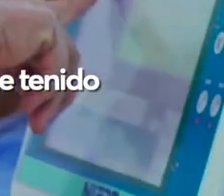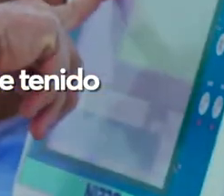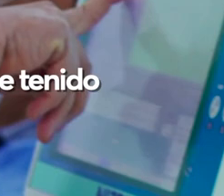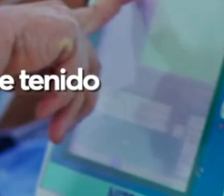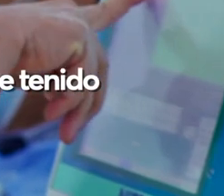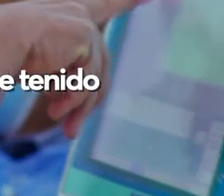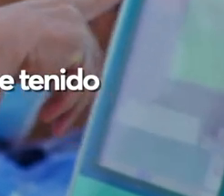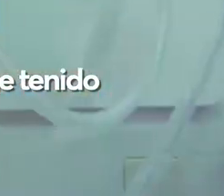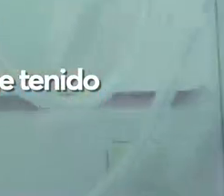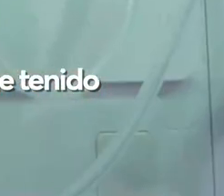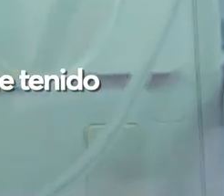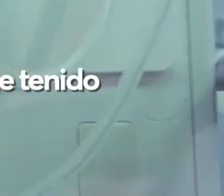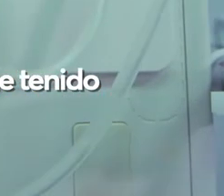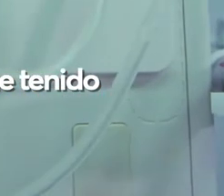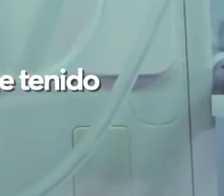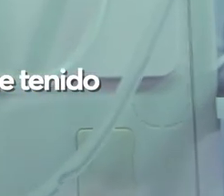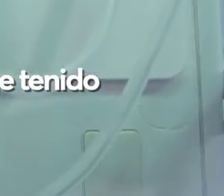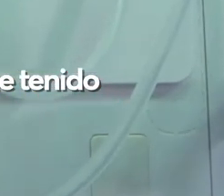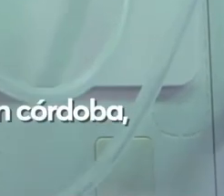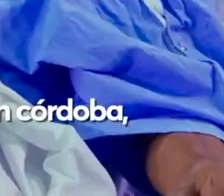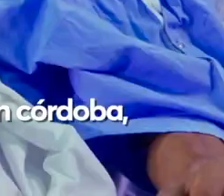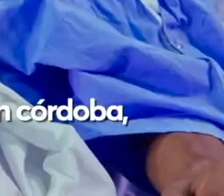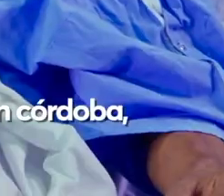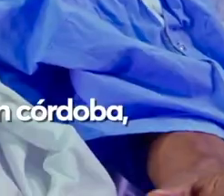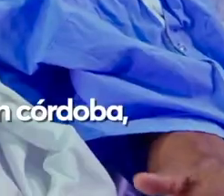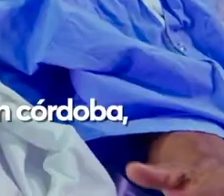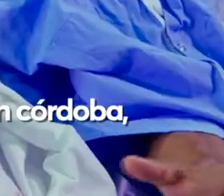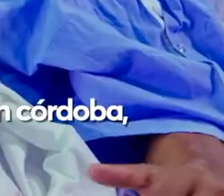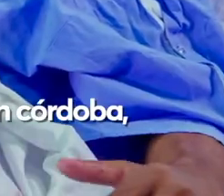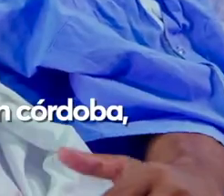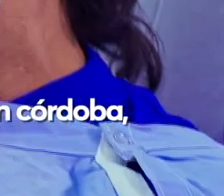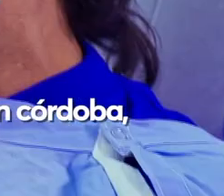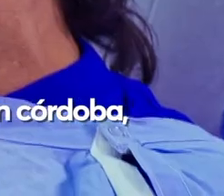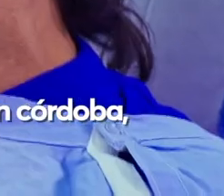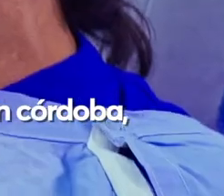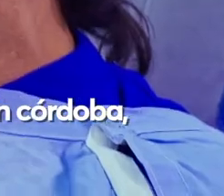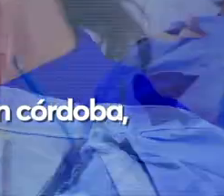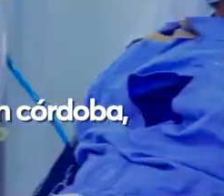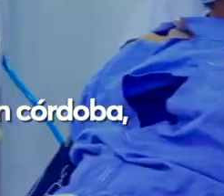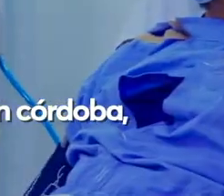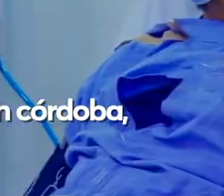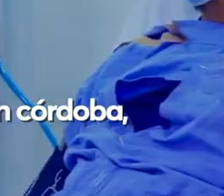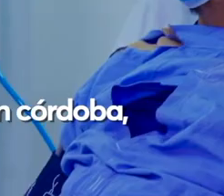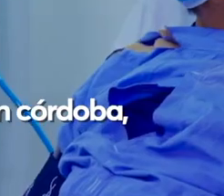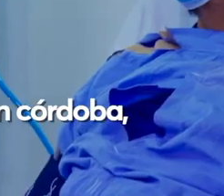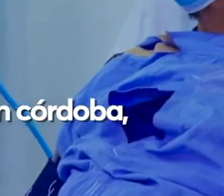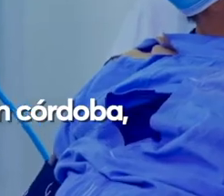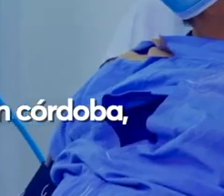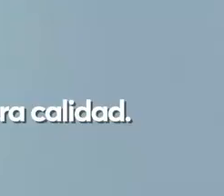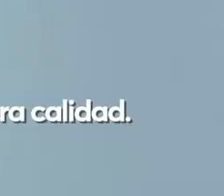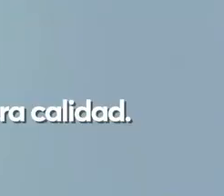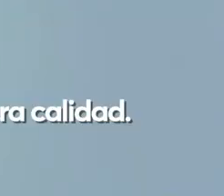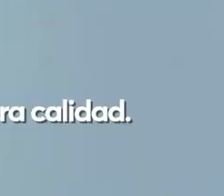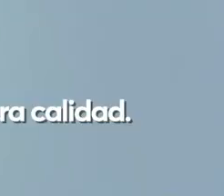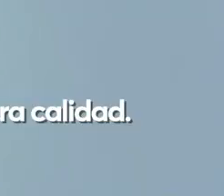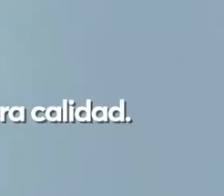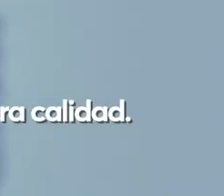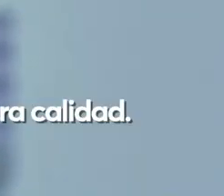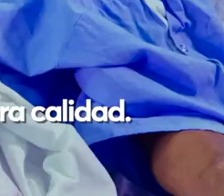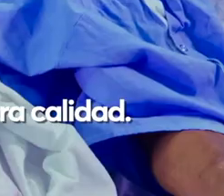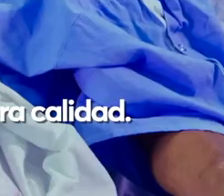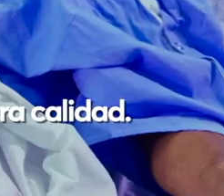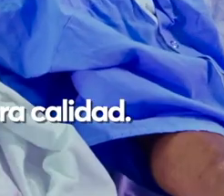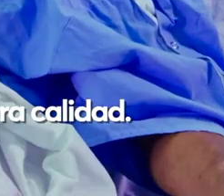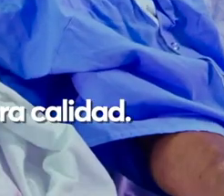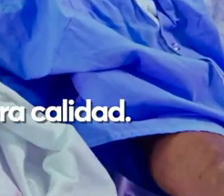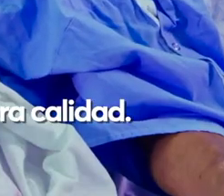y con el tratamiento he tenido muchos años más. Sí, es cierto, aquí no se paga lo que es un Córdoba. Las atenciones aquí